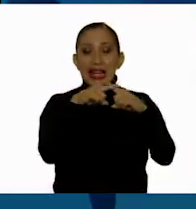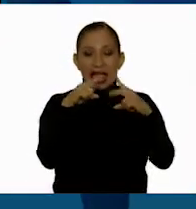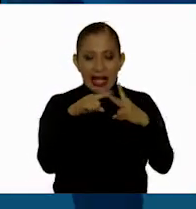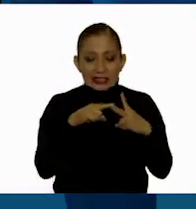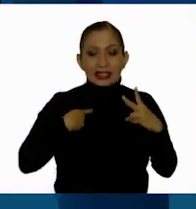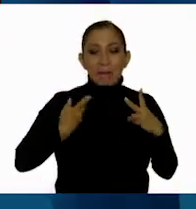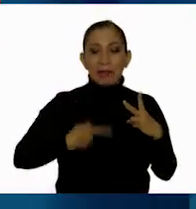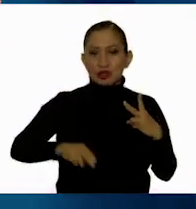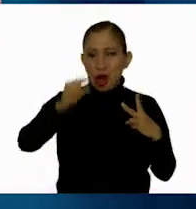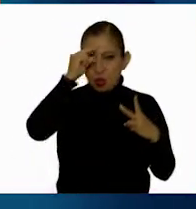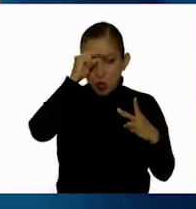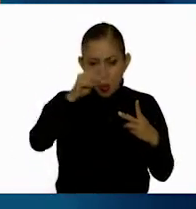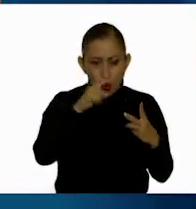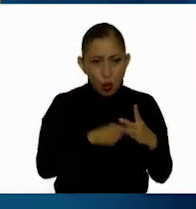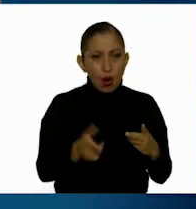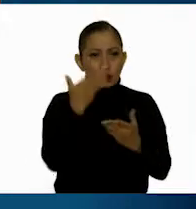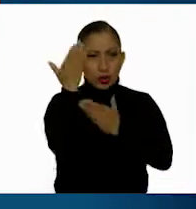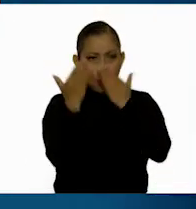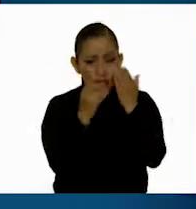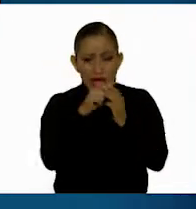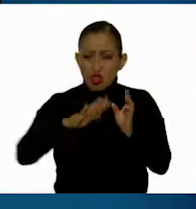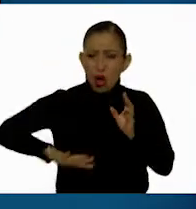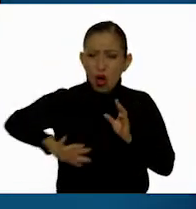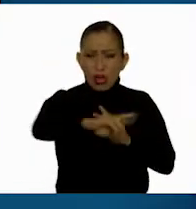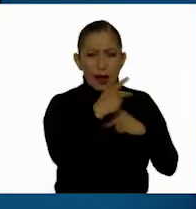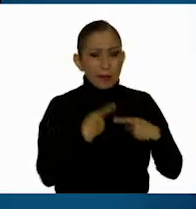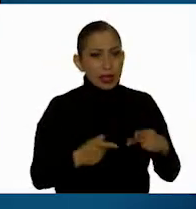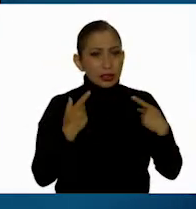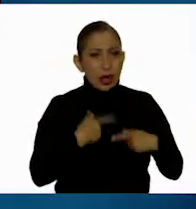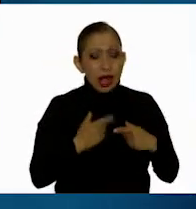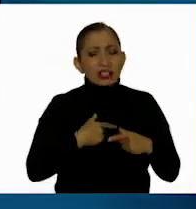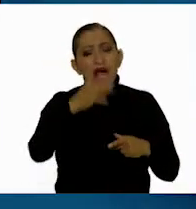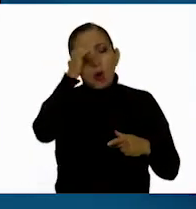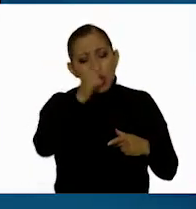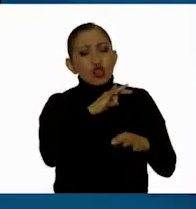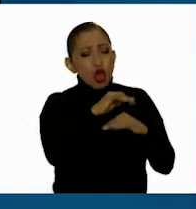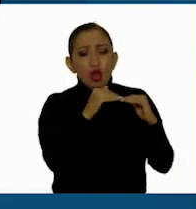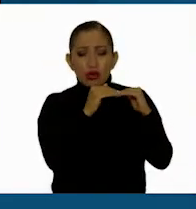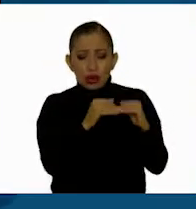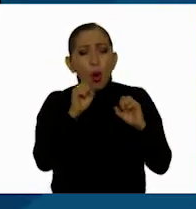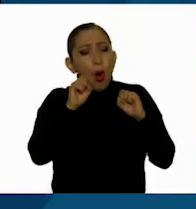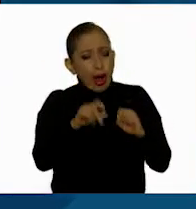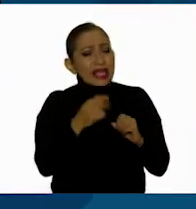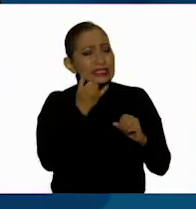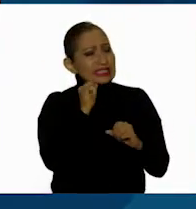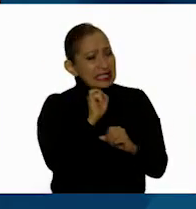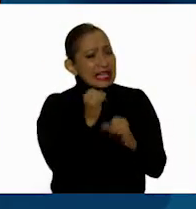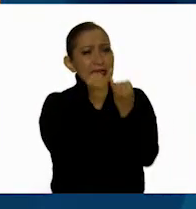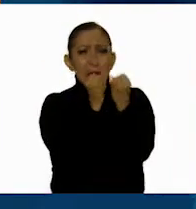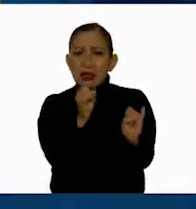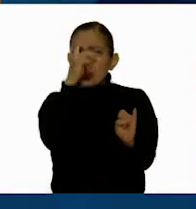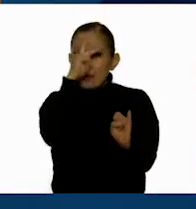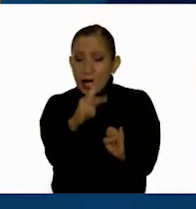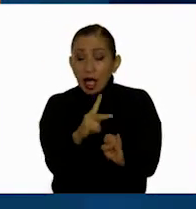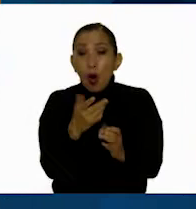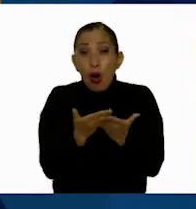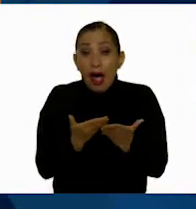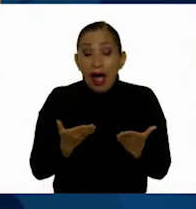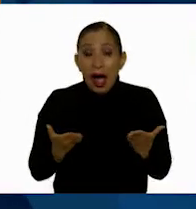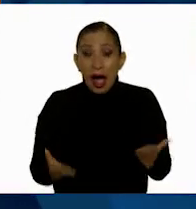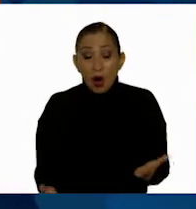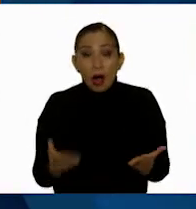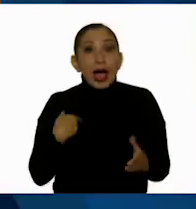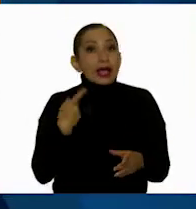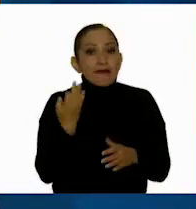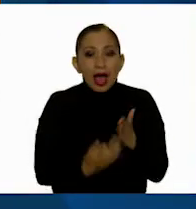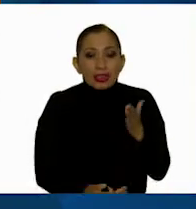los intelectuales, el pueblo entero, habían coincidido en que se consumara la independencia de México. Ahora, la tarea